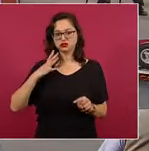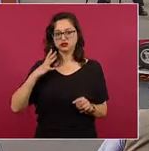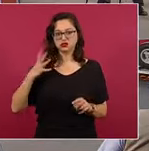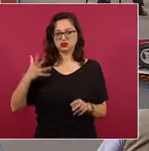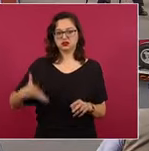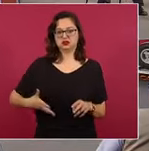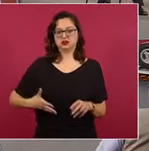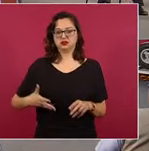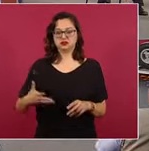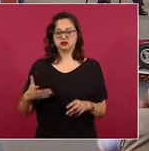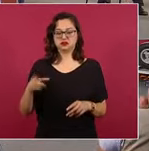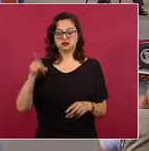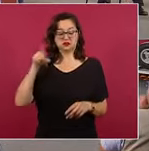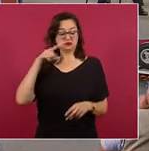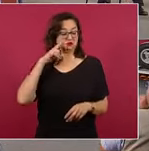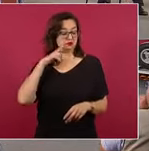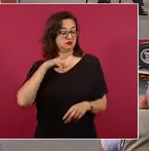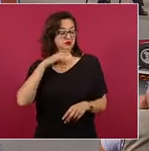Yo los veo